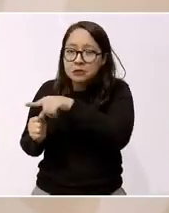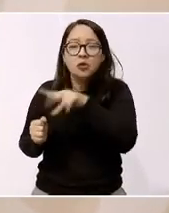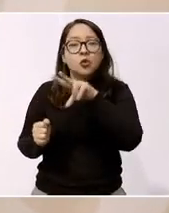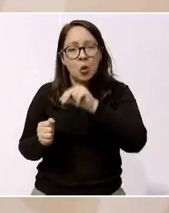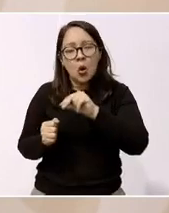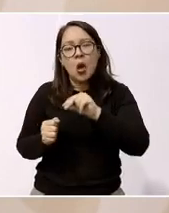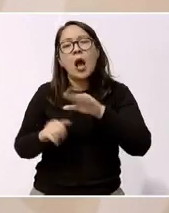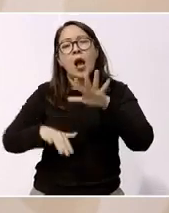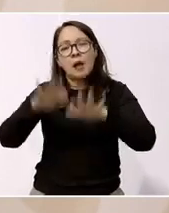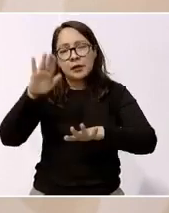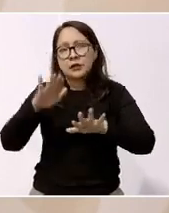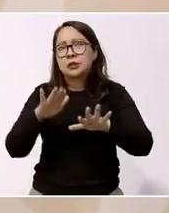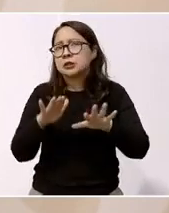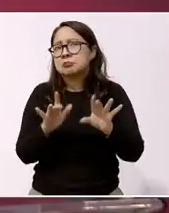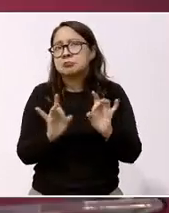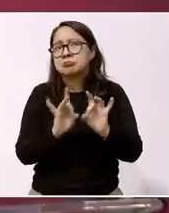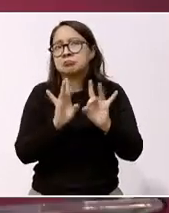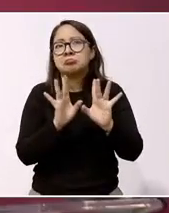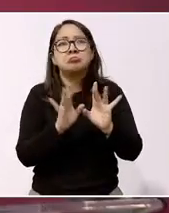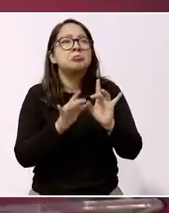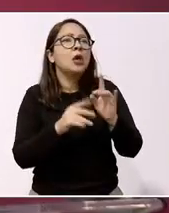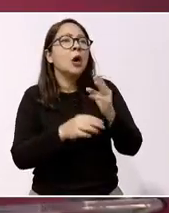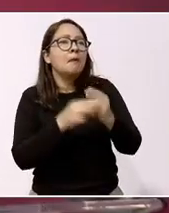También compran otras